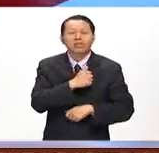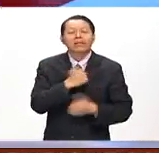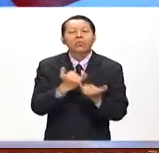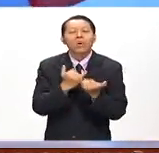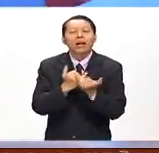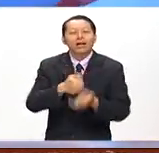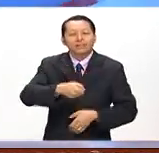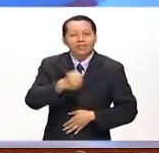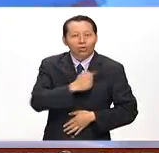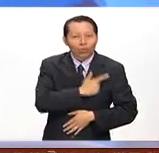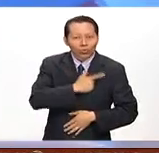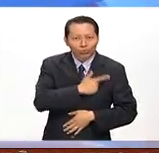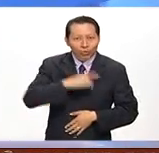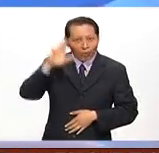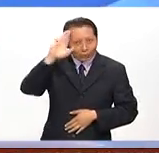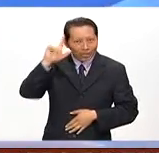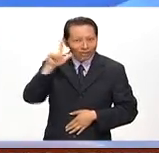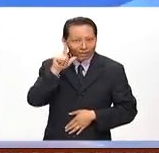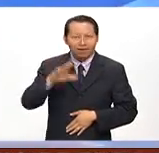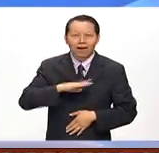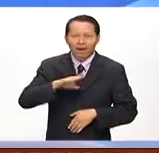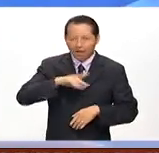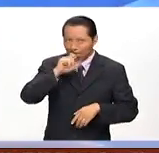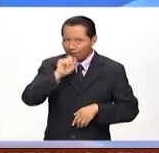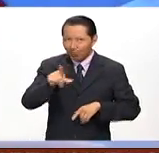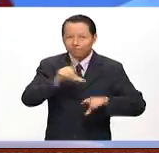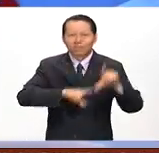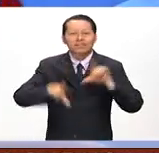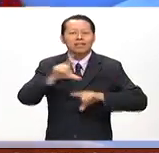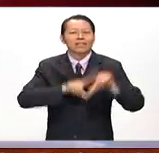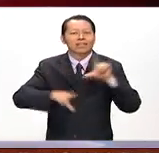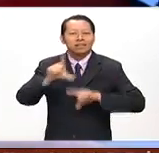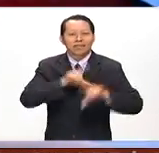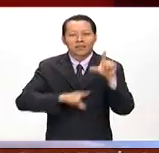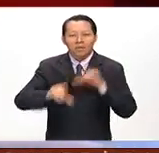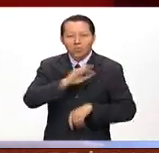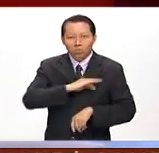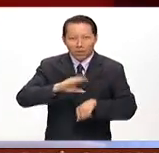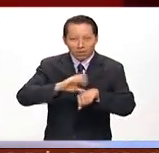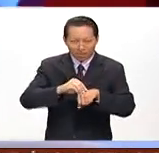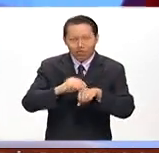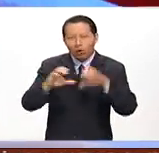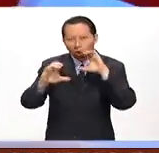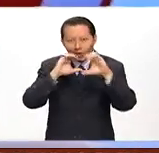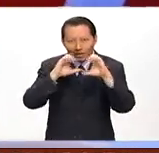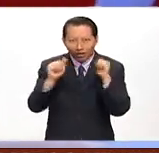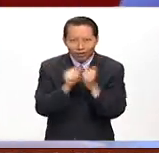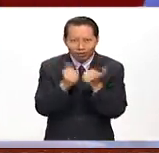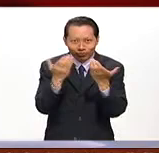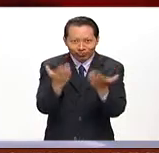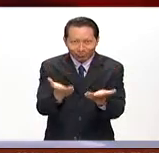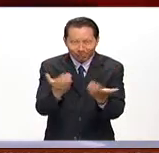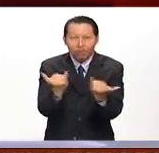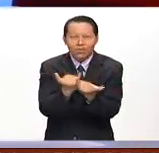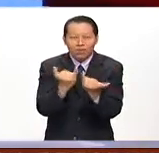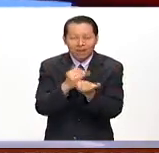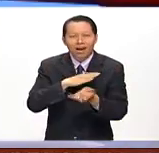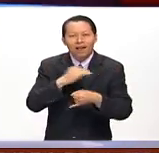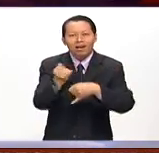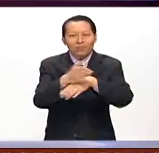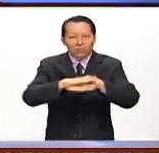gusto a Miguel González, quien se encuentra esta mañana en la lengua de señas y nos permite comunicarnos también con ustedes. Esto es